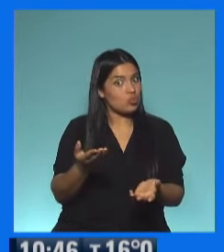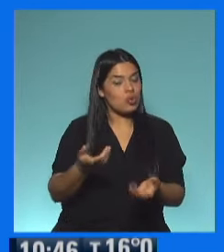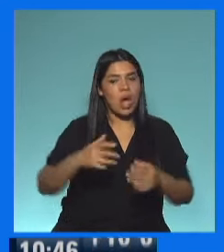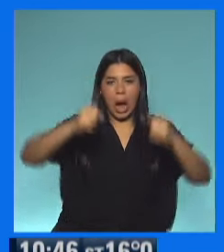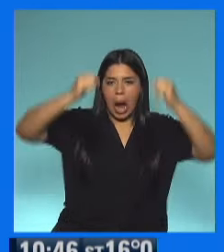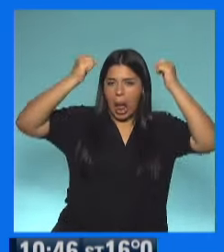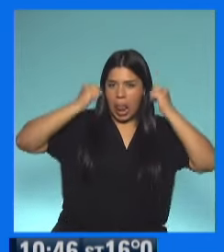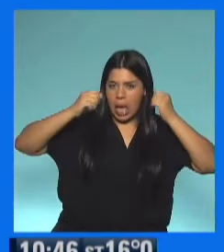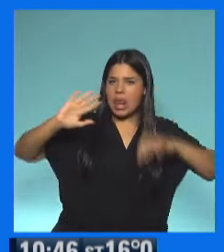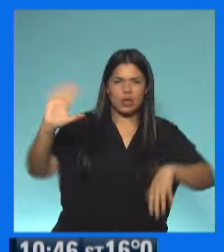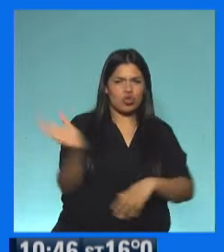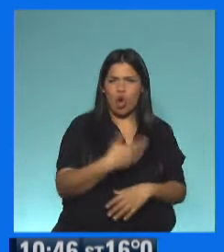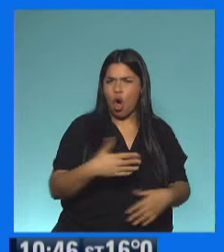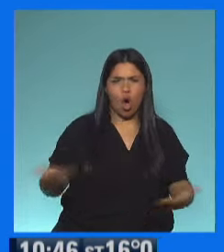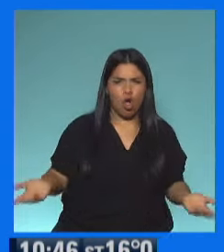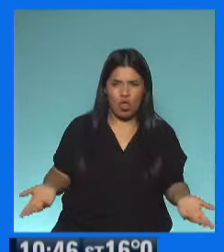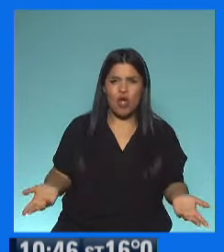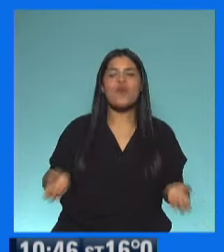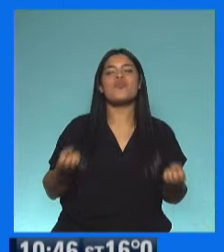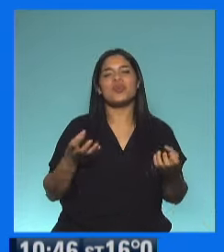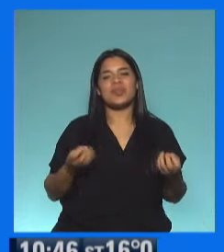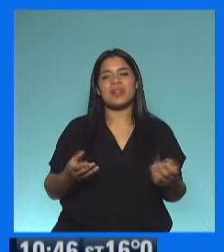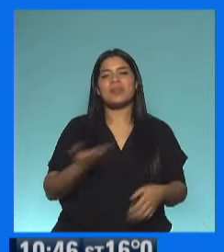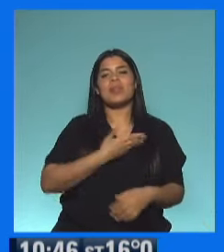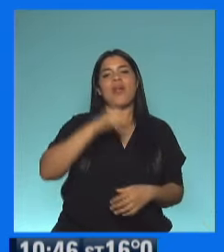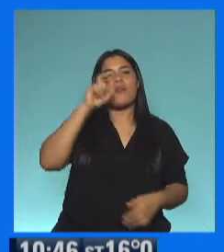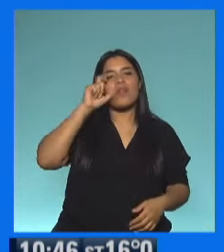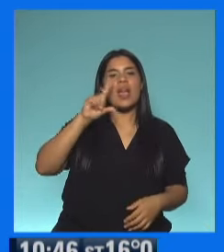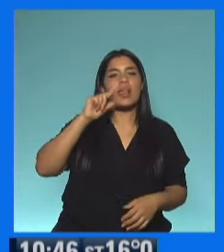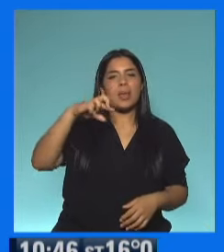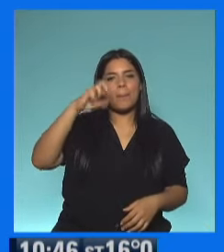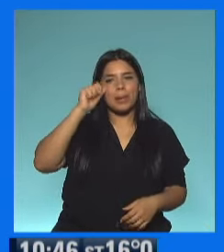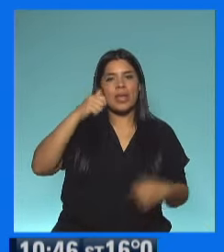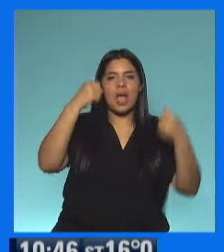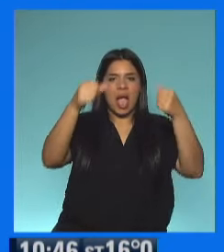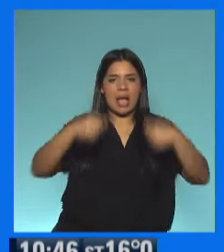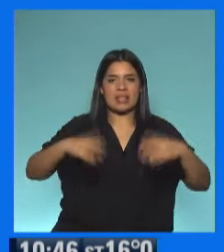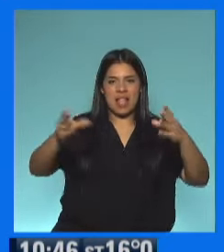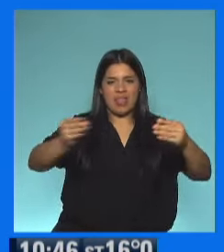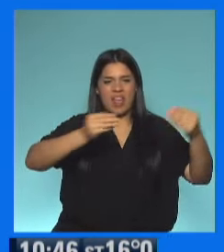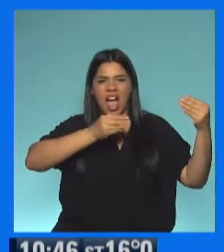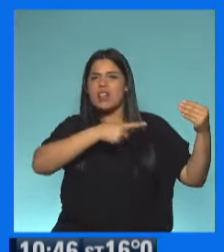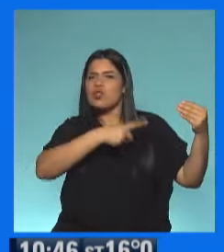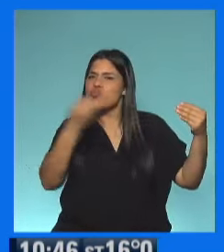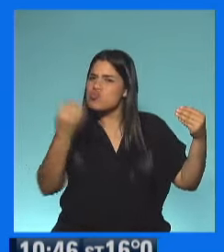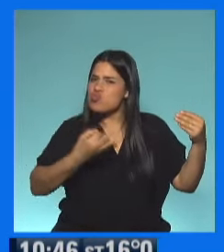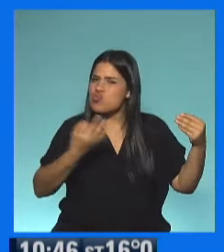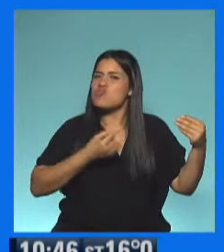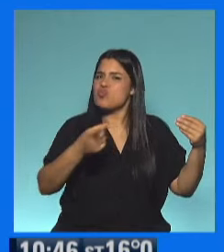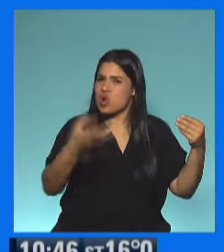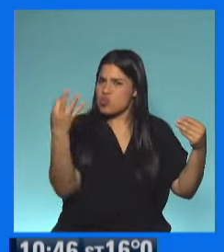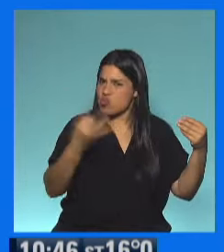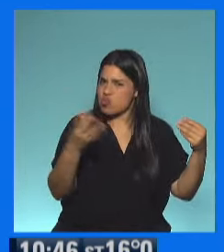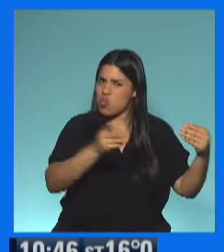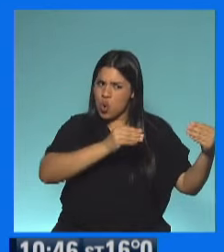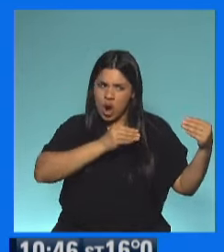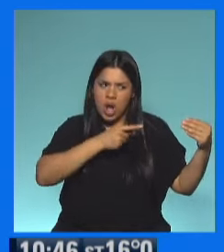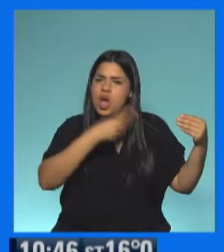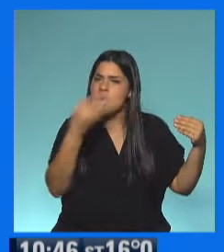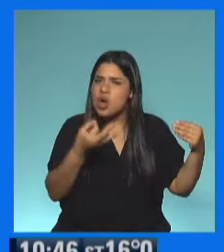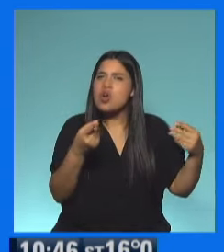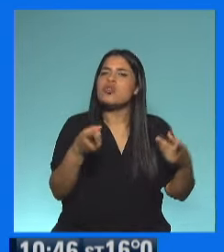galera. Todo, todo preparada. Felipe con su estandarte. Ah, muy bueno. Muy bueno ese estandarte. Muy bueno. Esa casa está llena